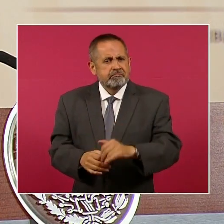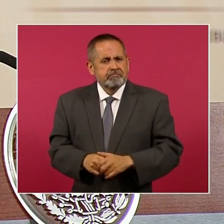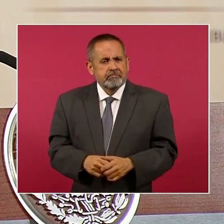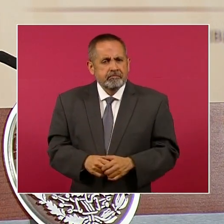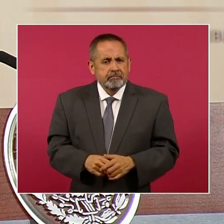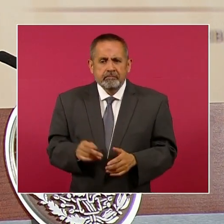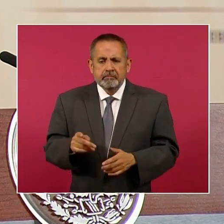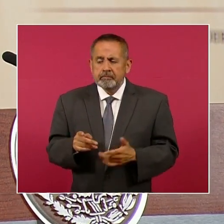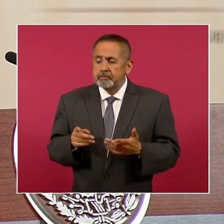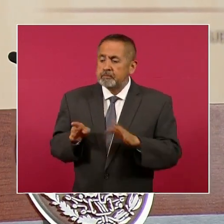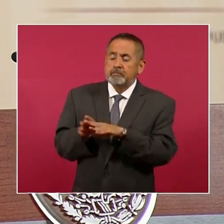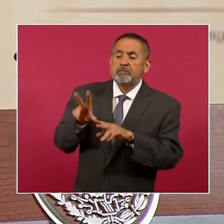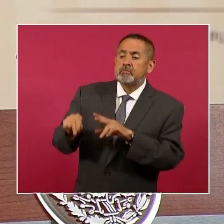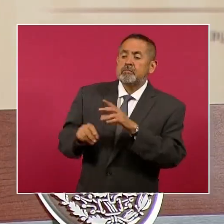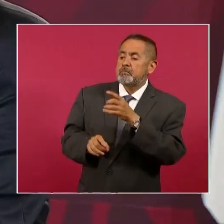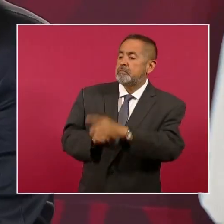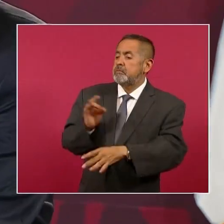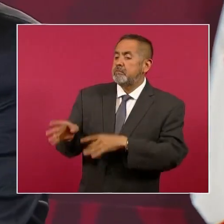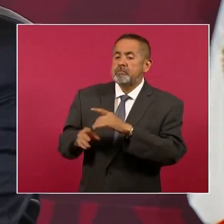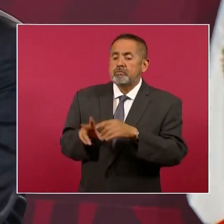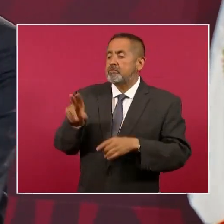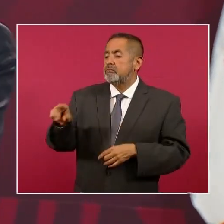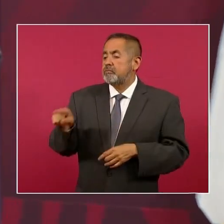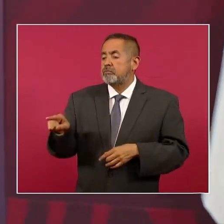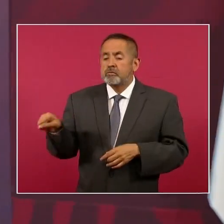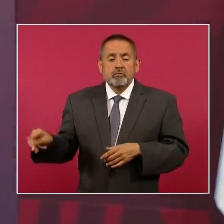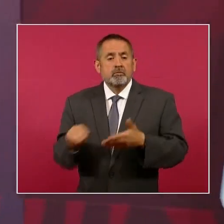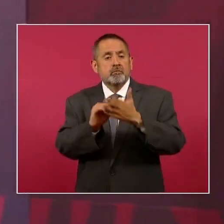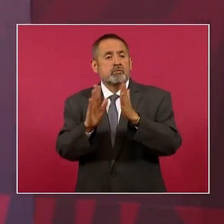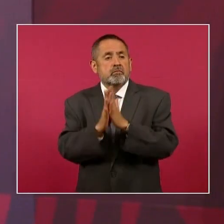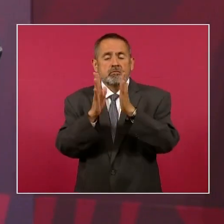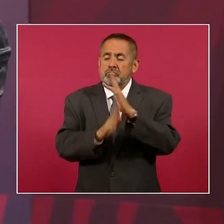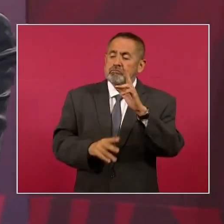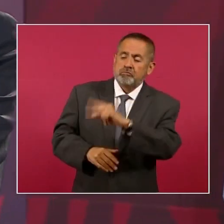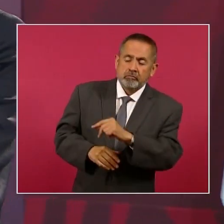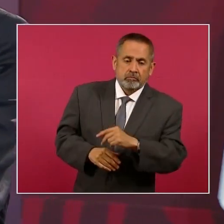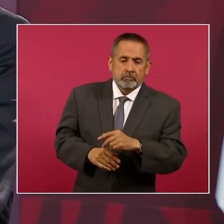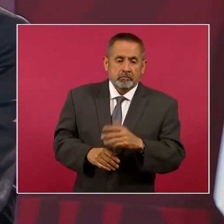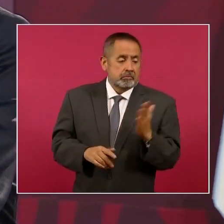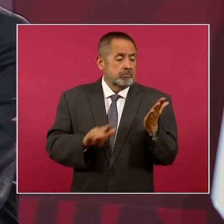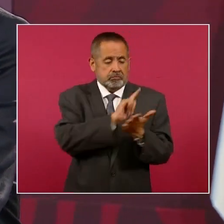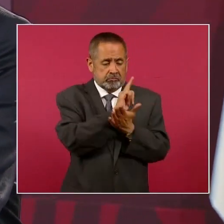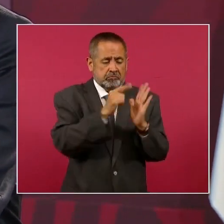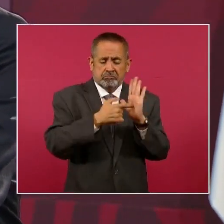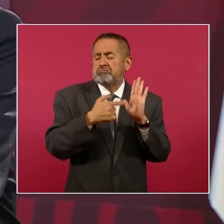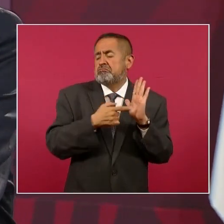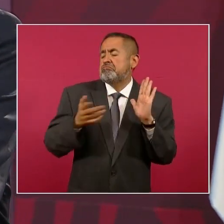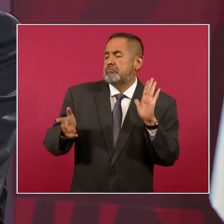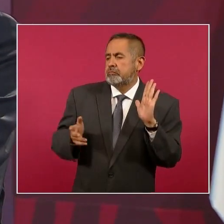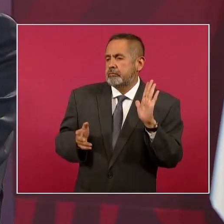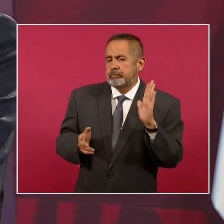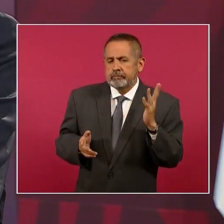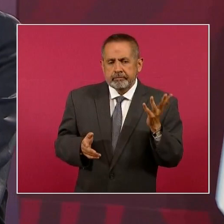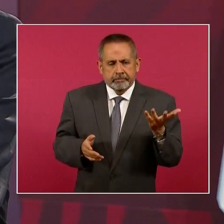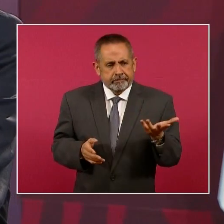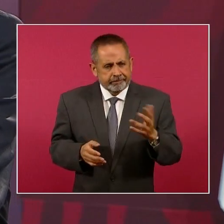pero no impedirle a nadie que participe. Y pueden decir, es que legalmente sí puede participar. Sí,